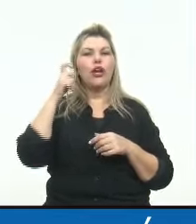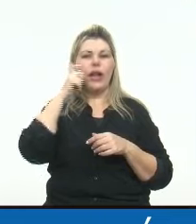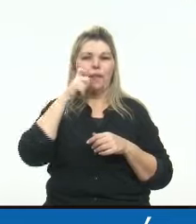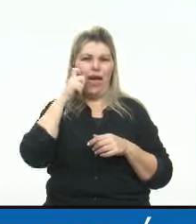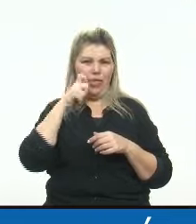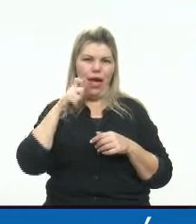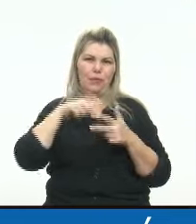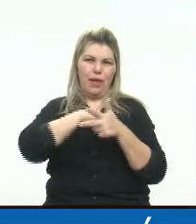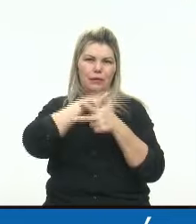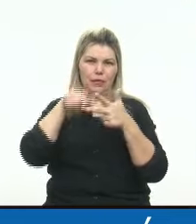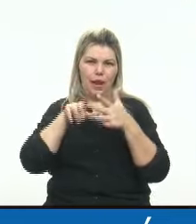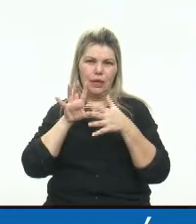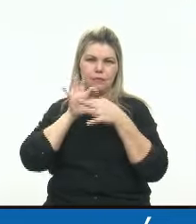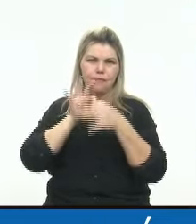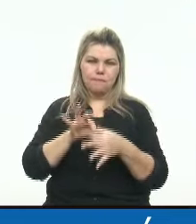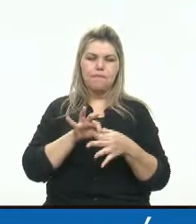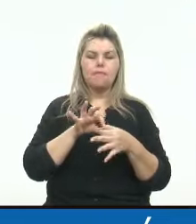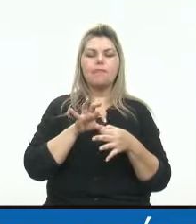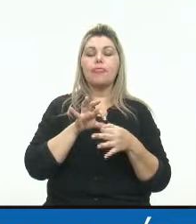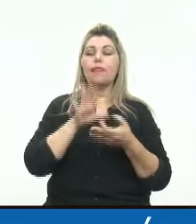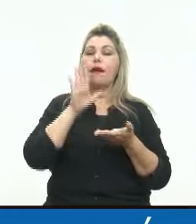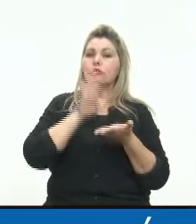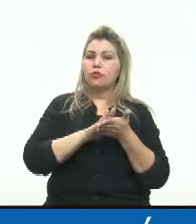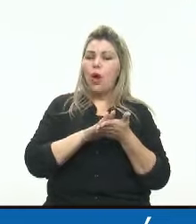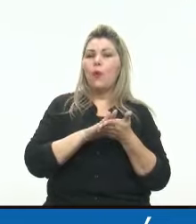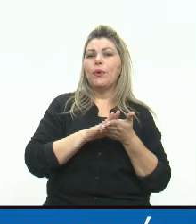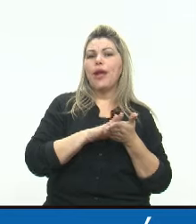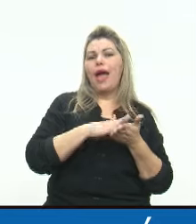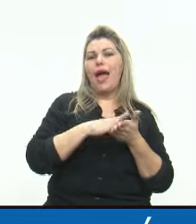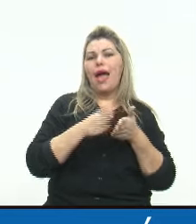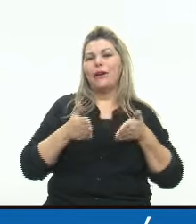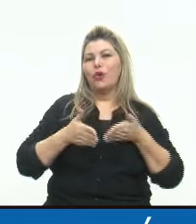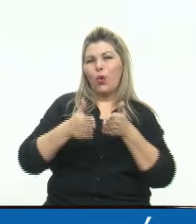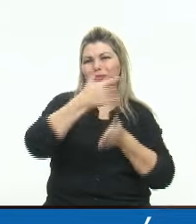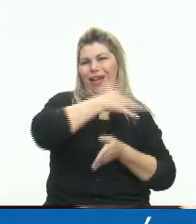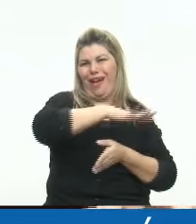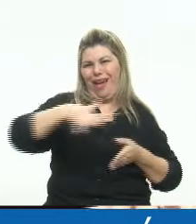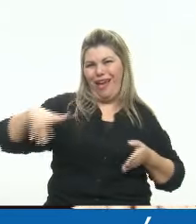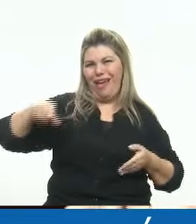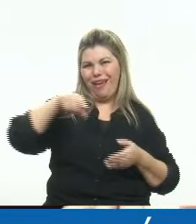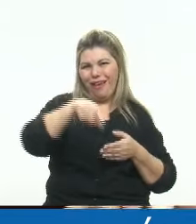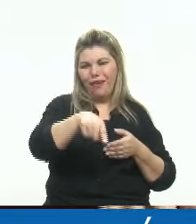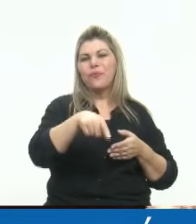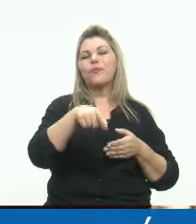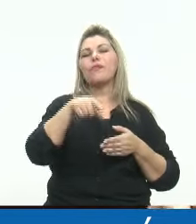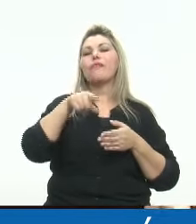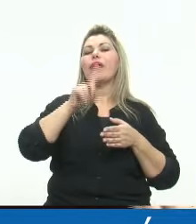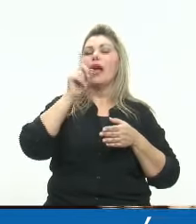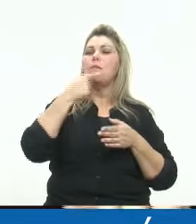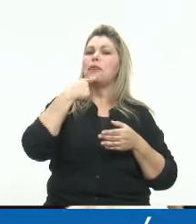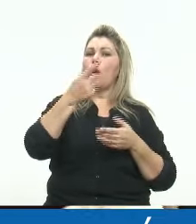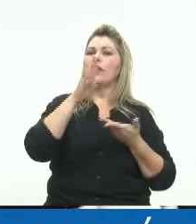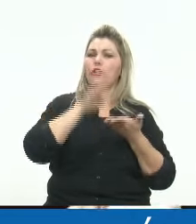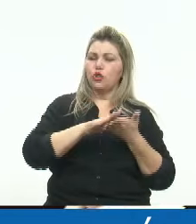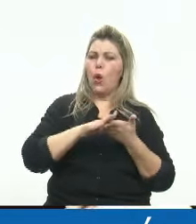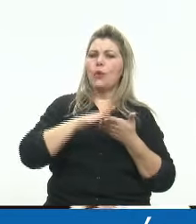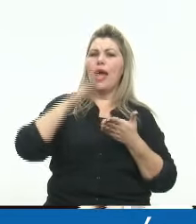Con respecto a las consultas sobre la hidrovía y la pregunta específica de tropas extranjeras,